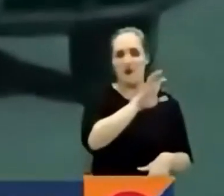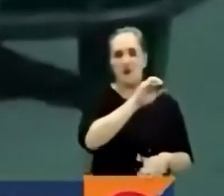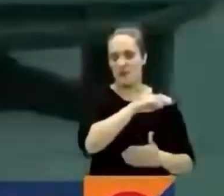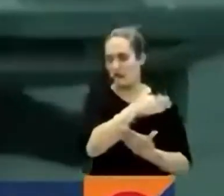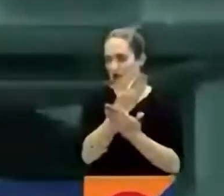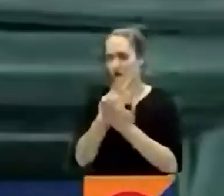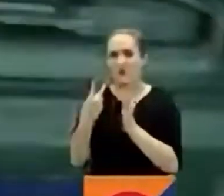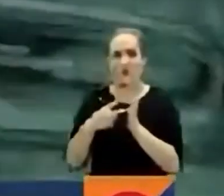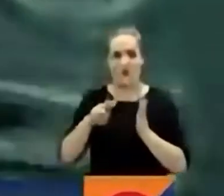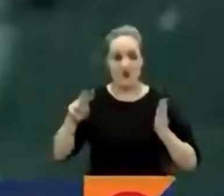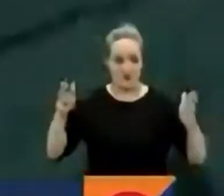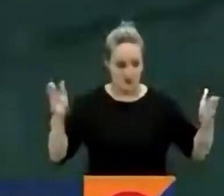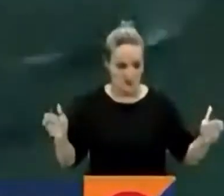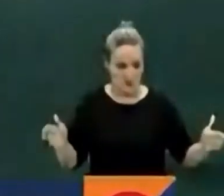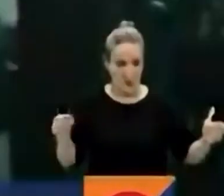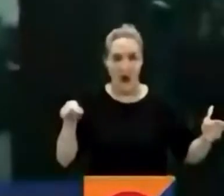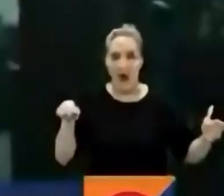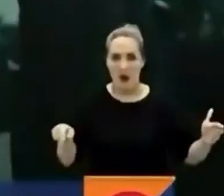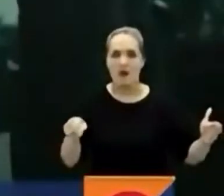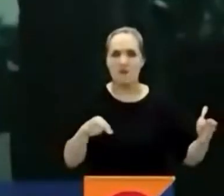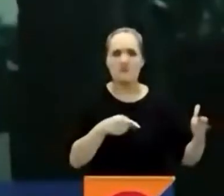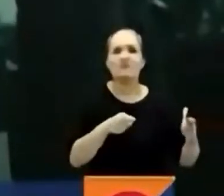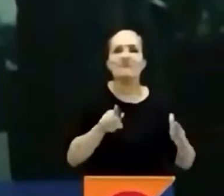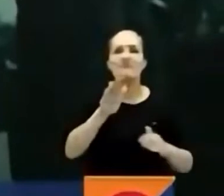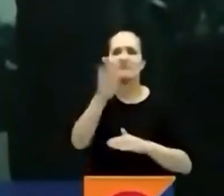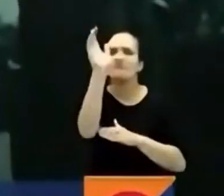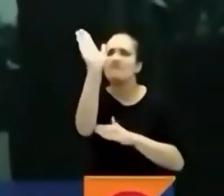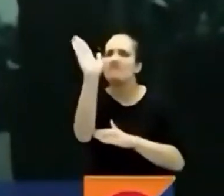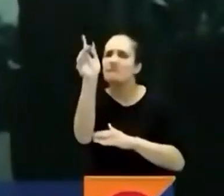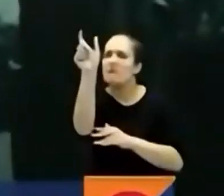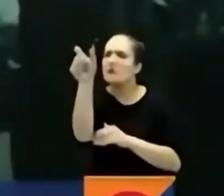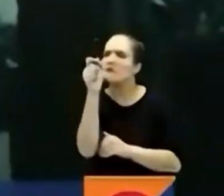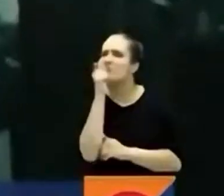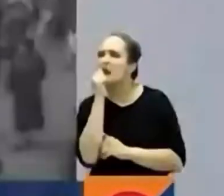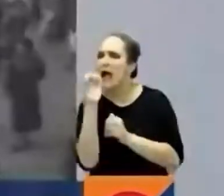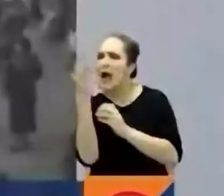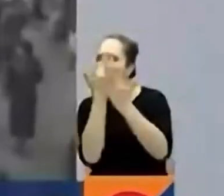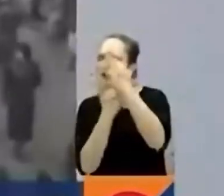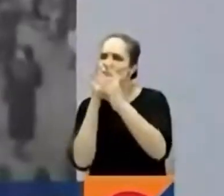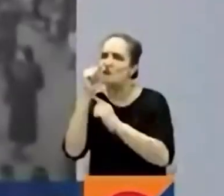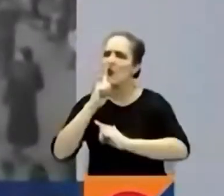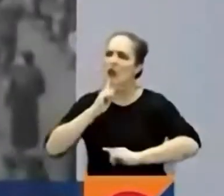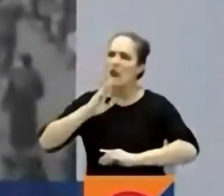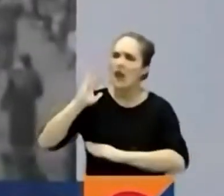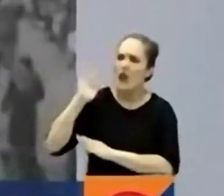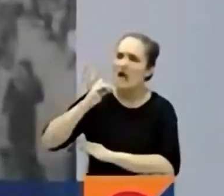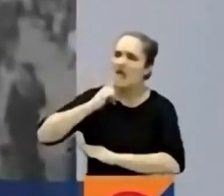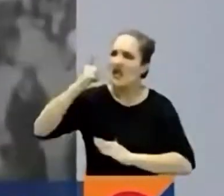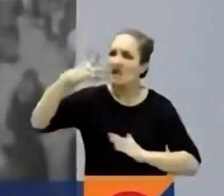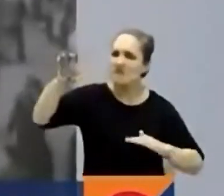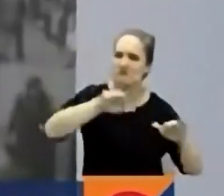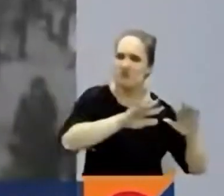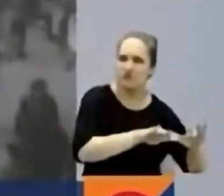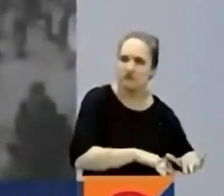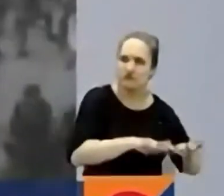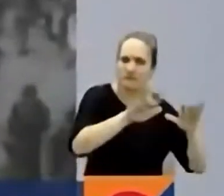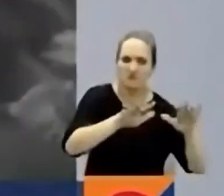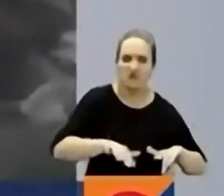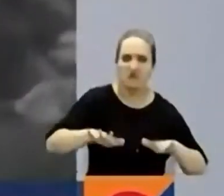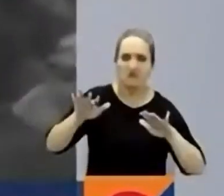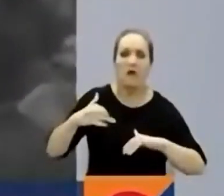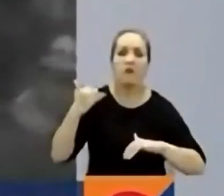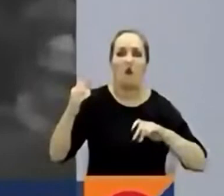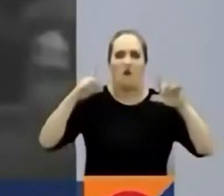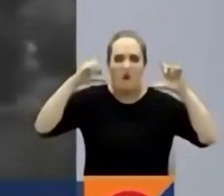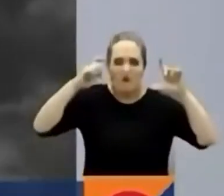obra literaria tiene como objetivo realizar un ejercicio de análisis del discurso oral de los mandatarios, a partir de los archivos fotográficos